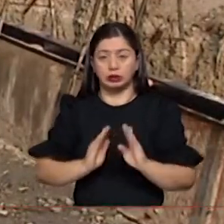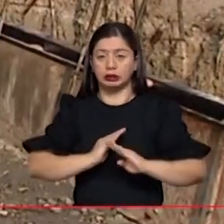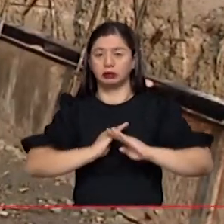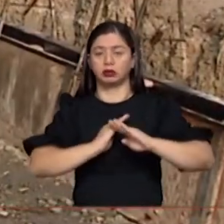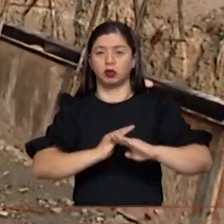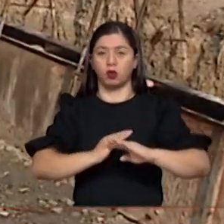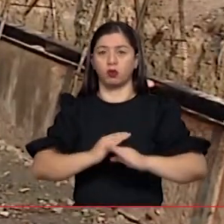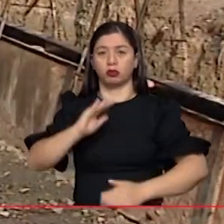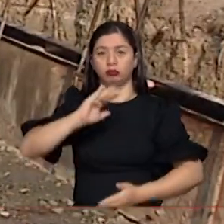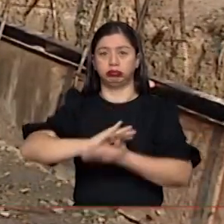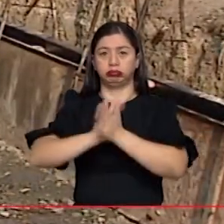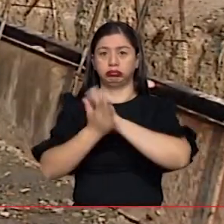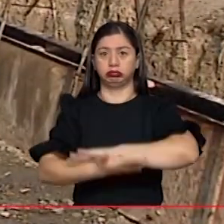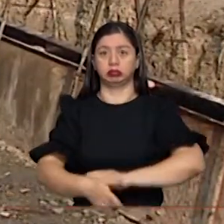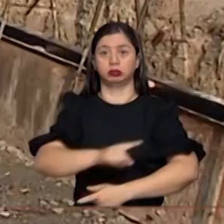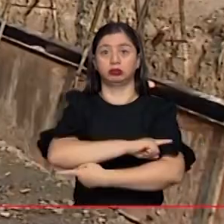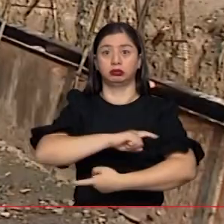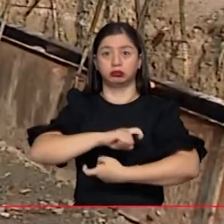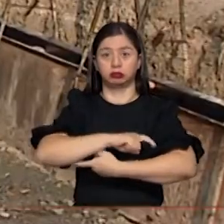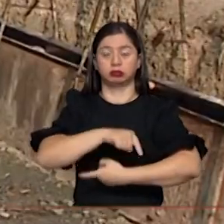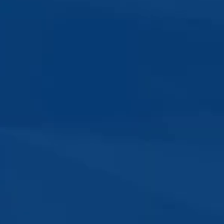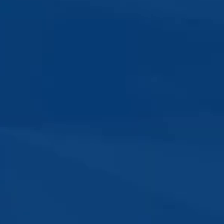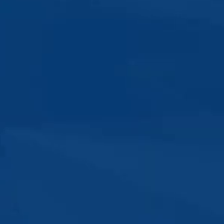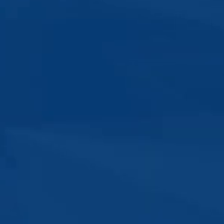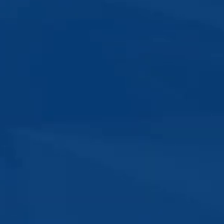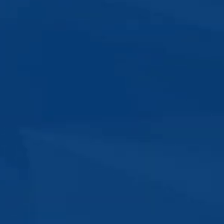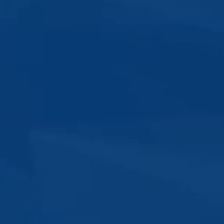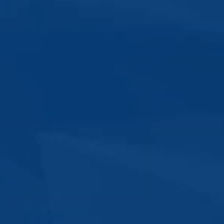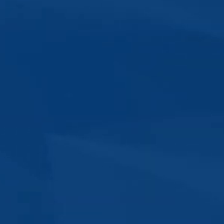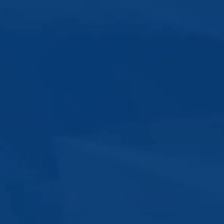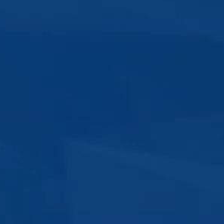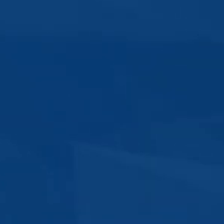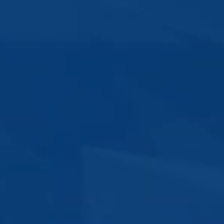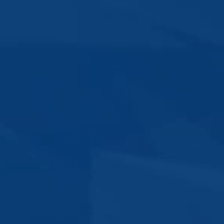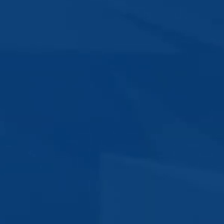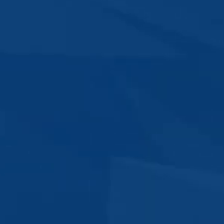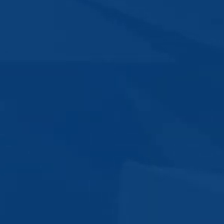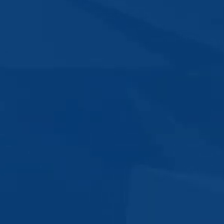así la liquidación de Metro Cali, la entidad encargada de la operación.